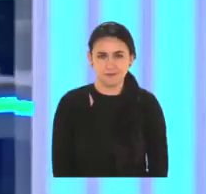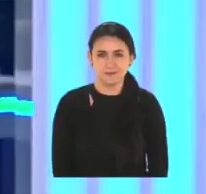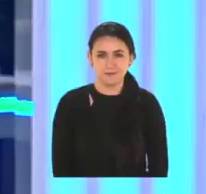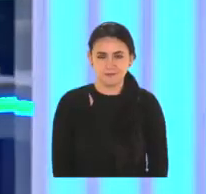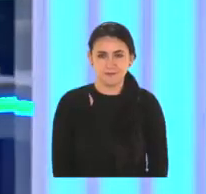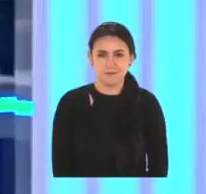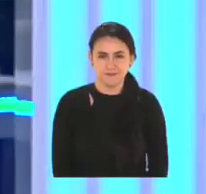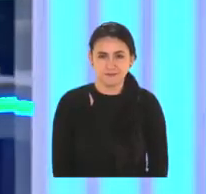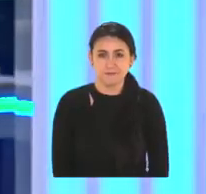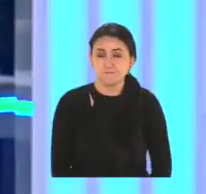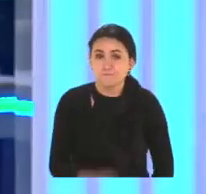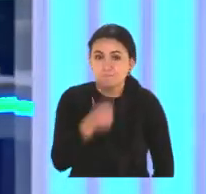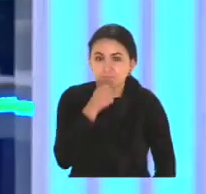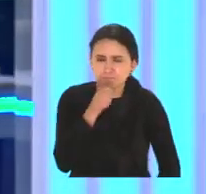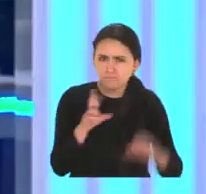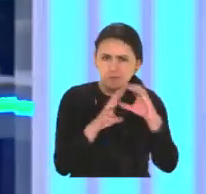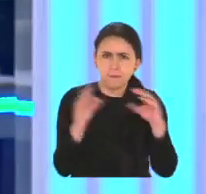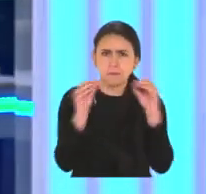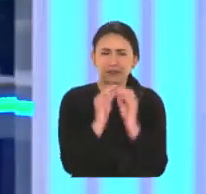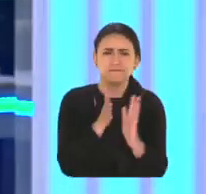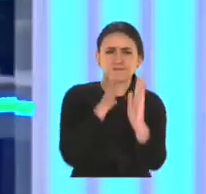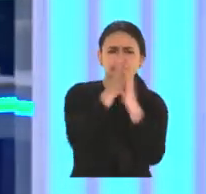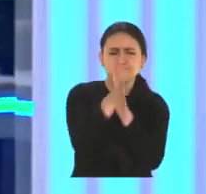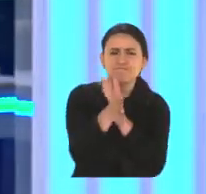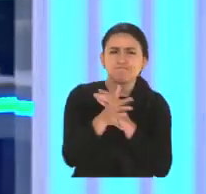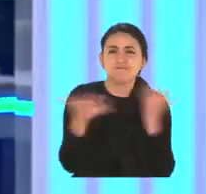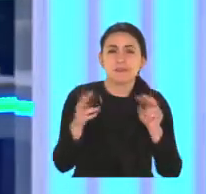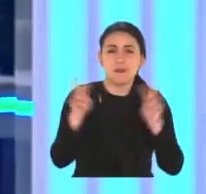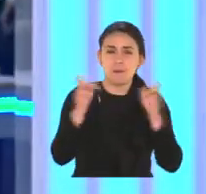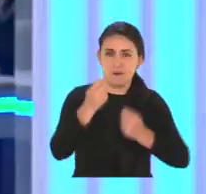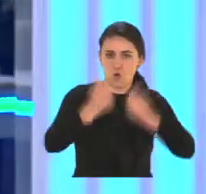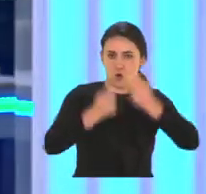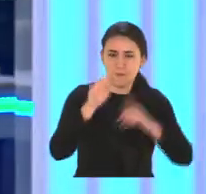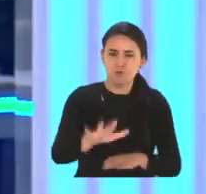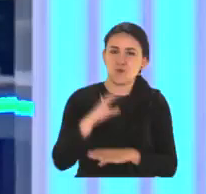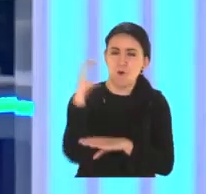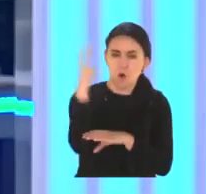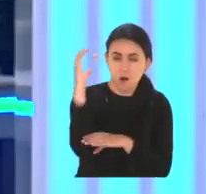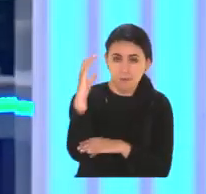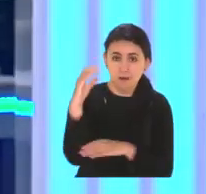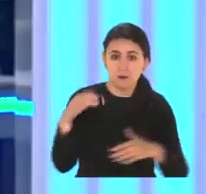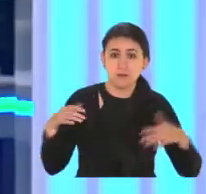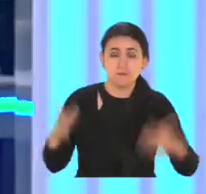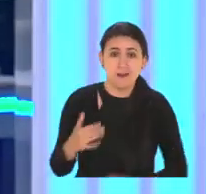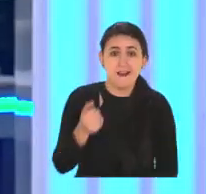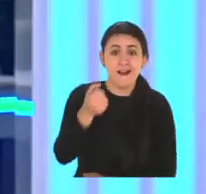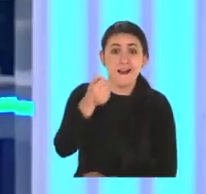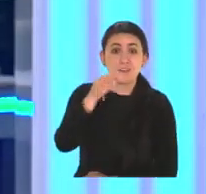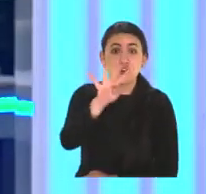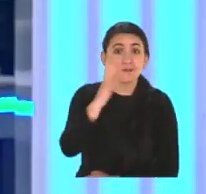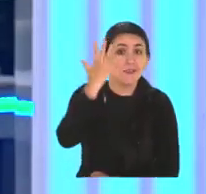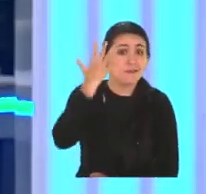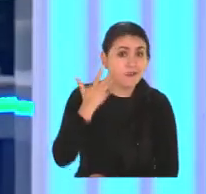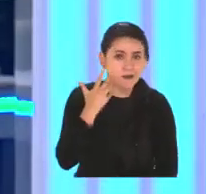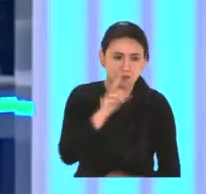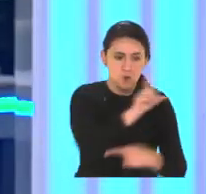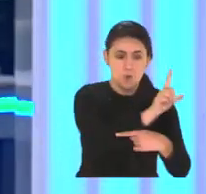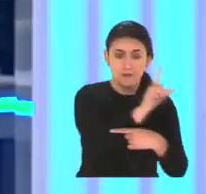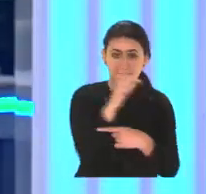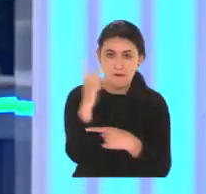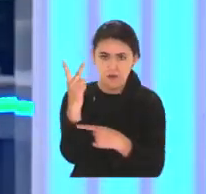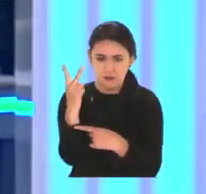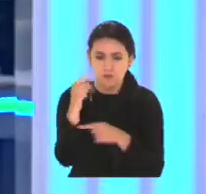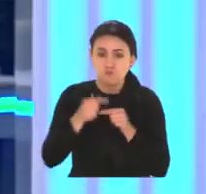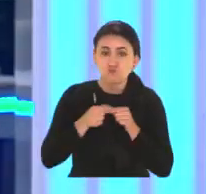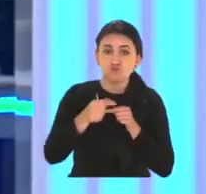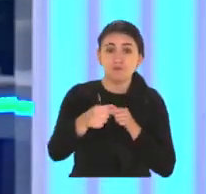Avanzamos aquí en Noticias RCN con información importante sobre la economía colombiana, porque 14 días hábiles, ese es el tiempo en el que desde el